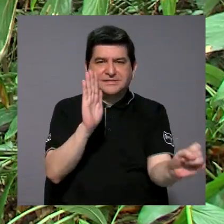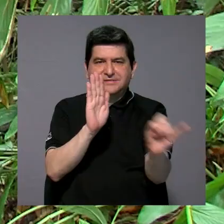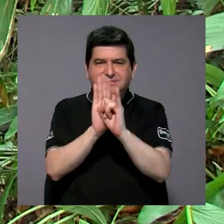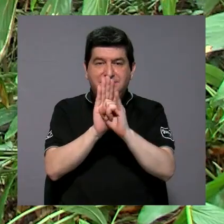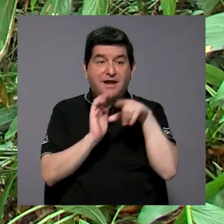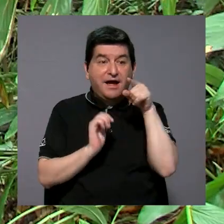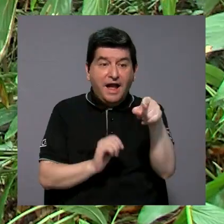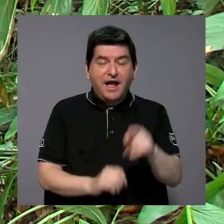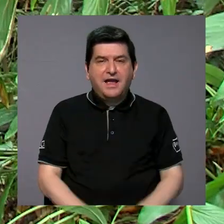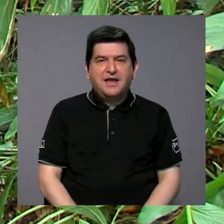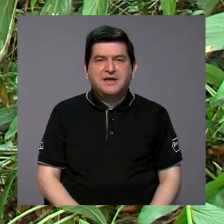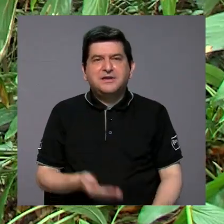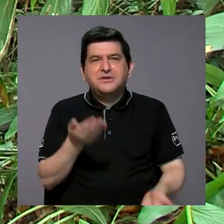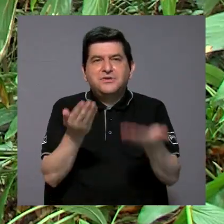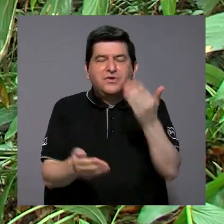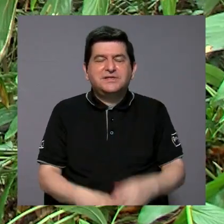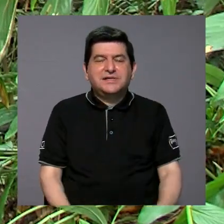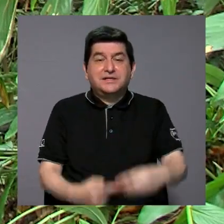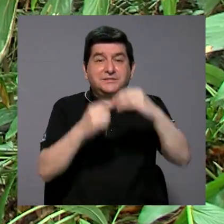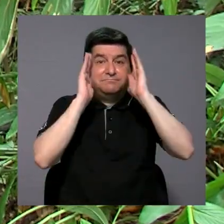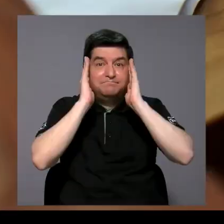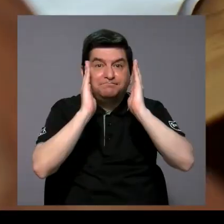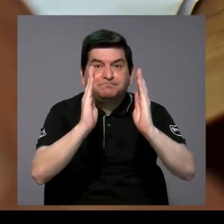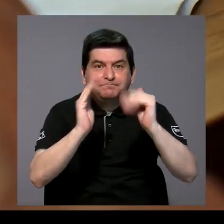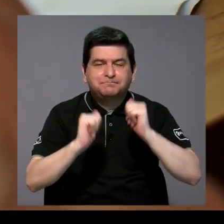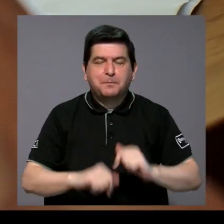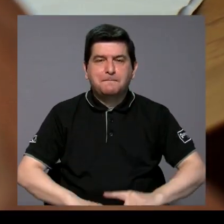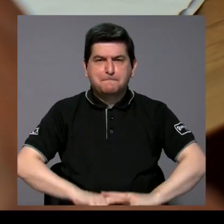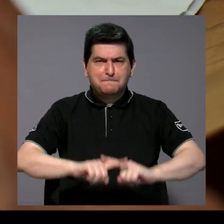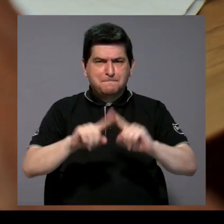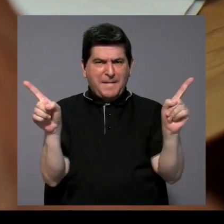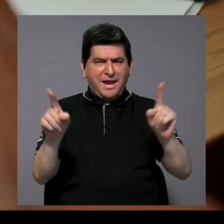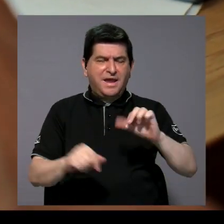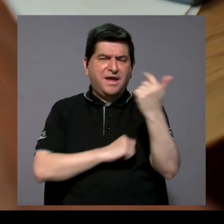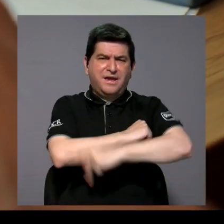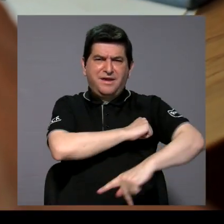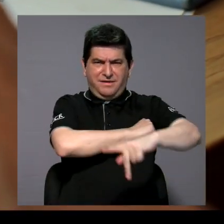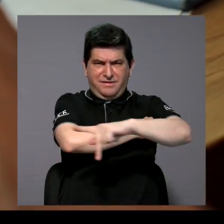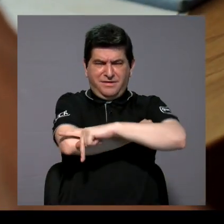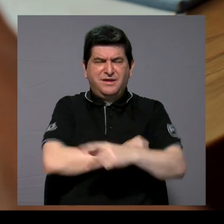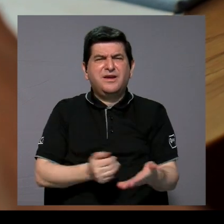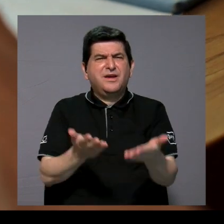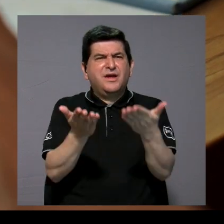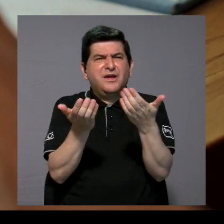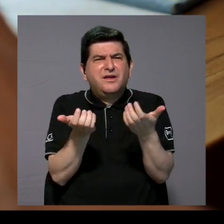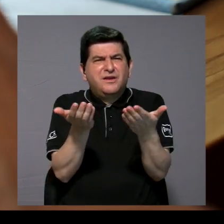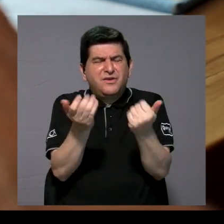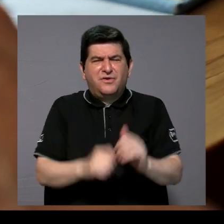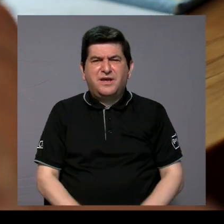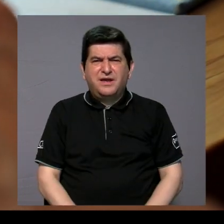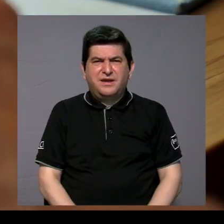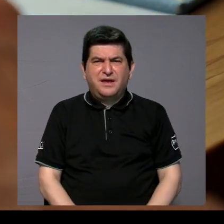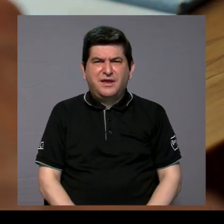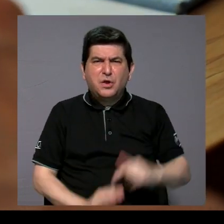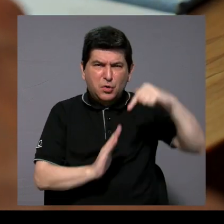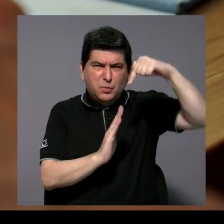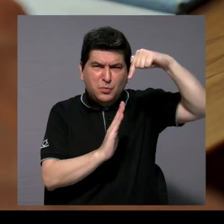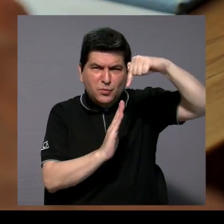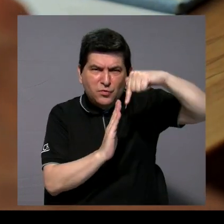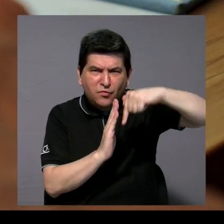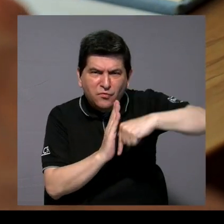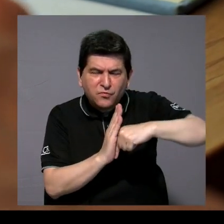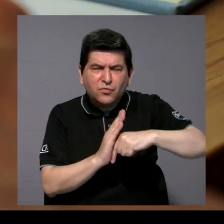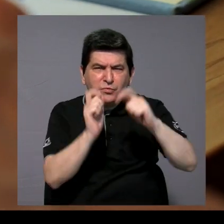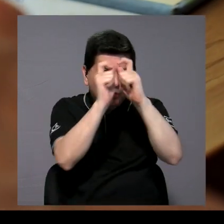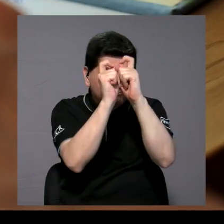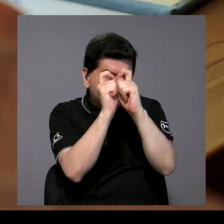les ha dado, como decir, una prioridad. Pero en otros países han querido llegar a mucho más